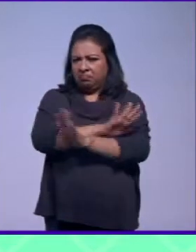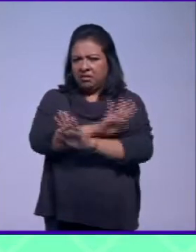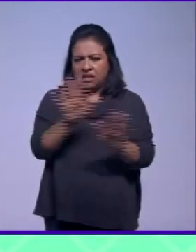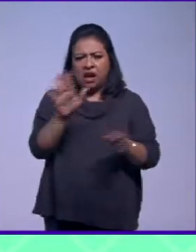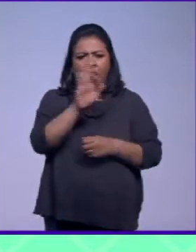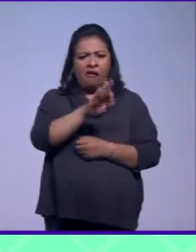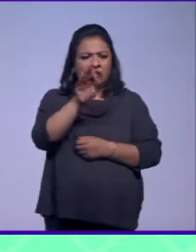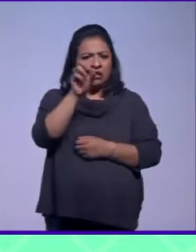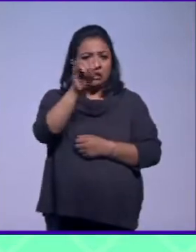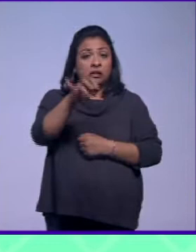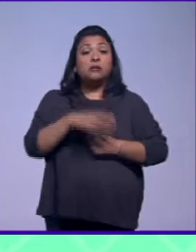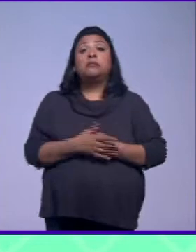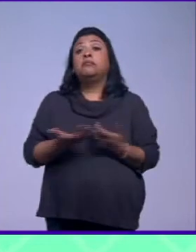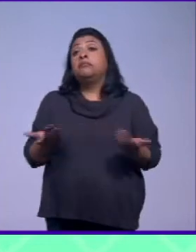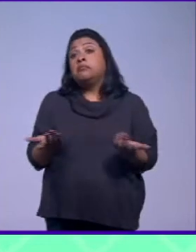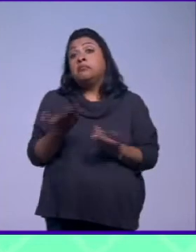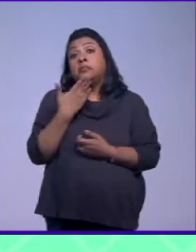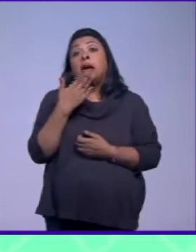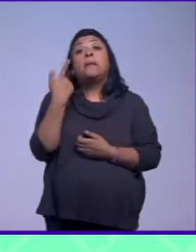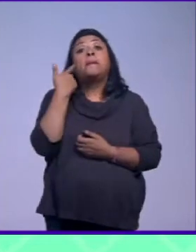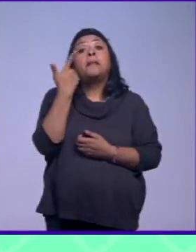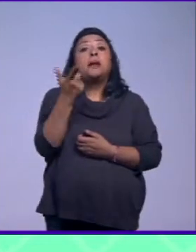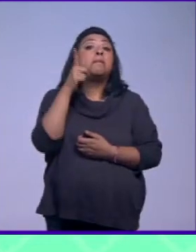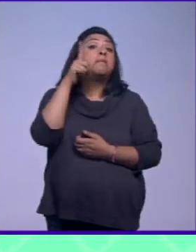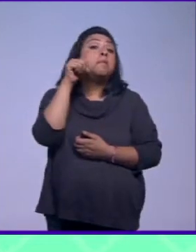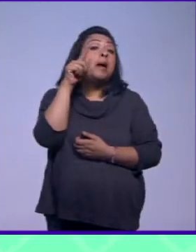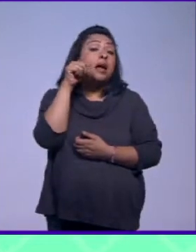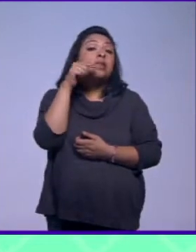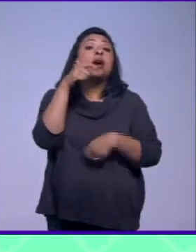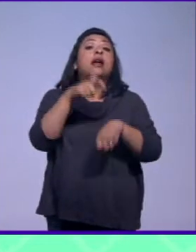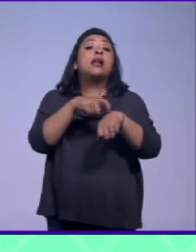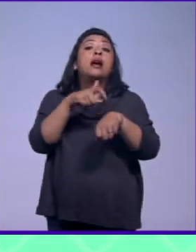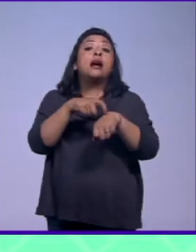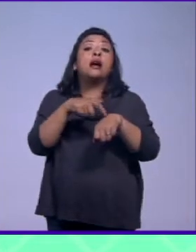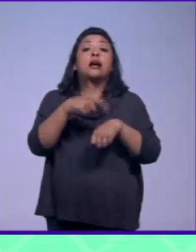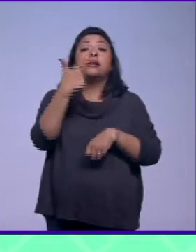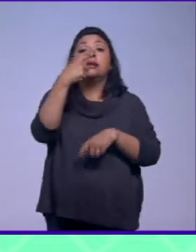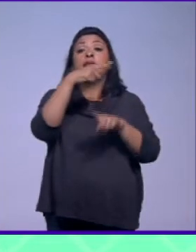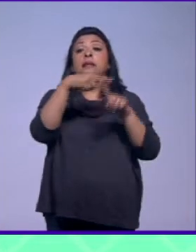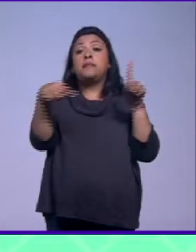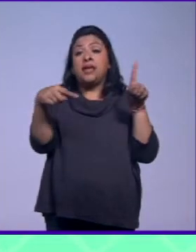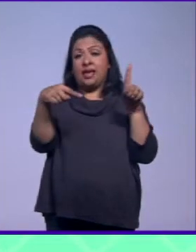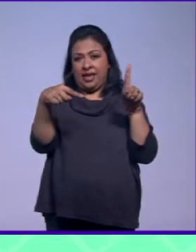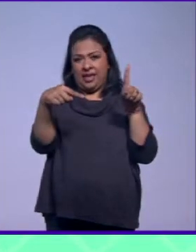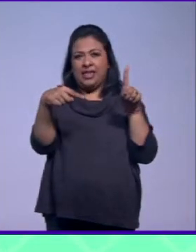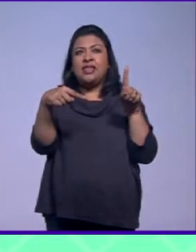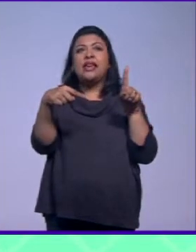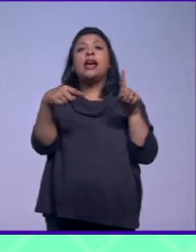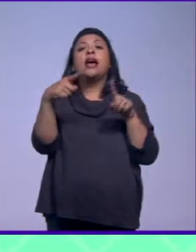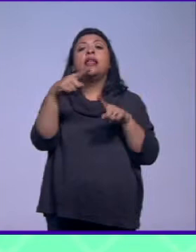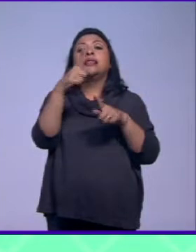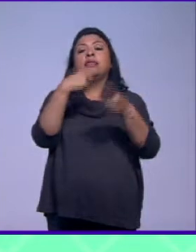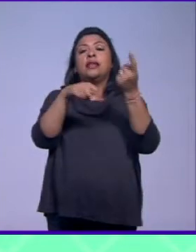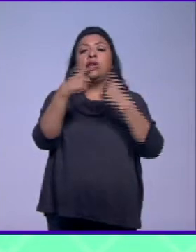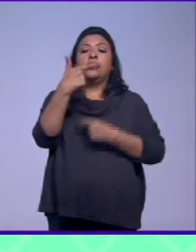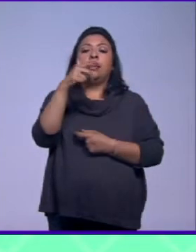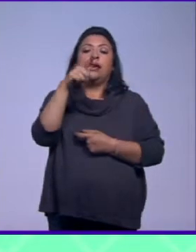pues no se diga más vamos a ver mañana a qué hora a las siete y media a la media